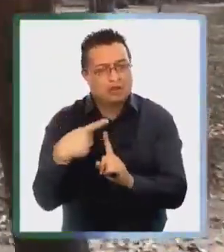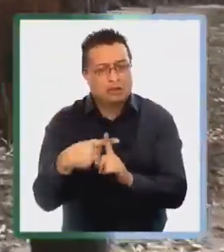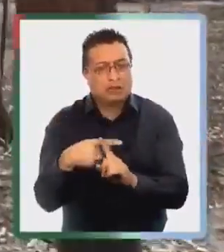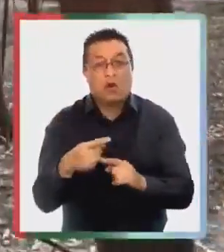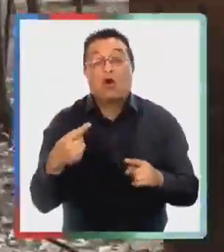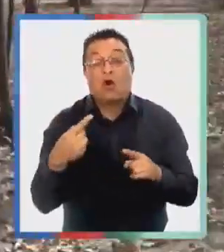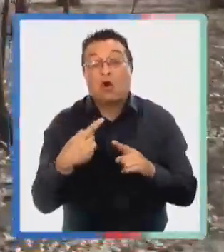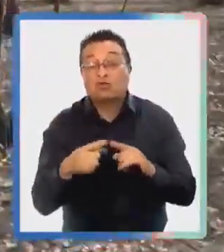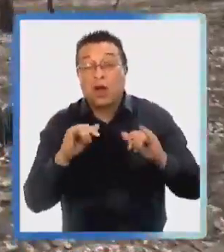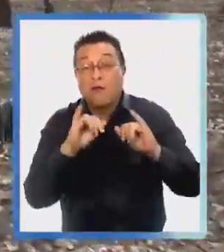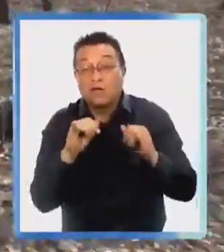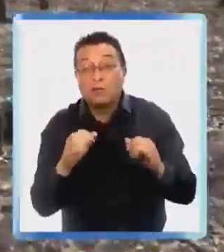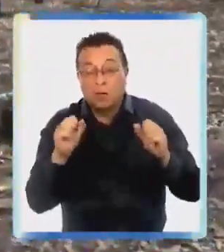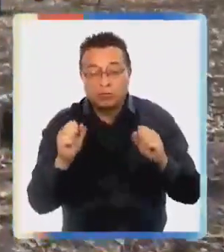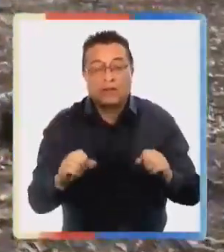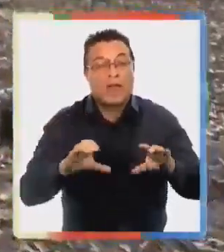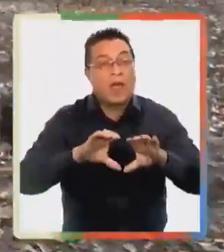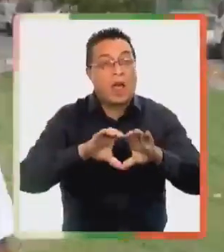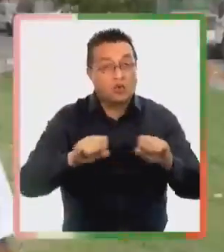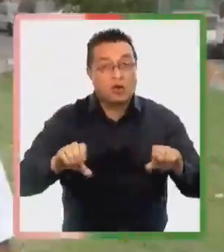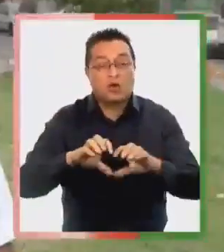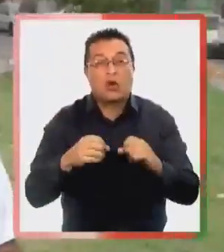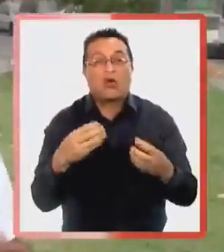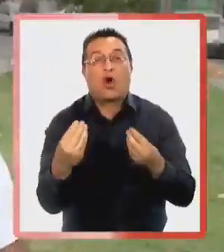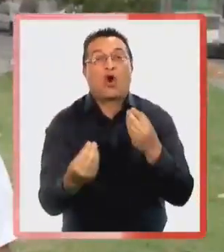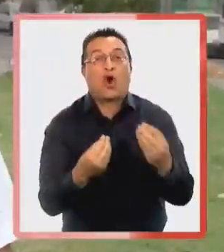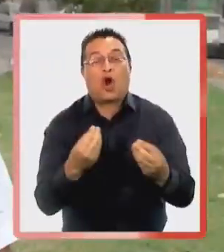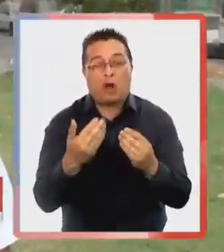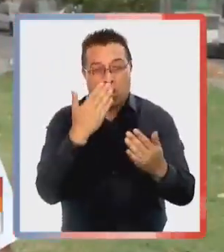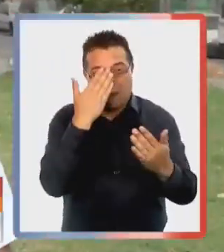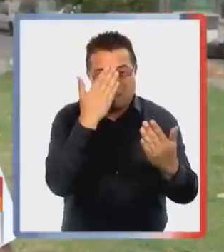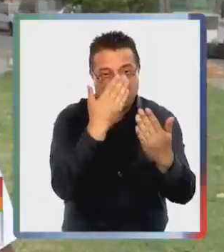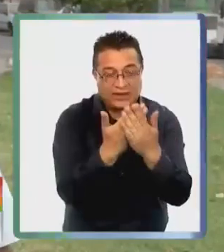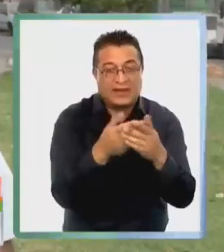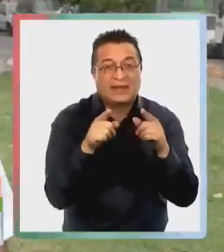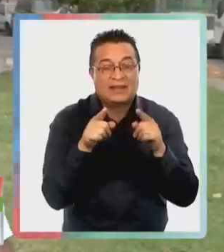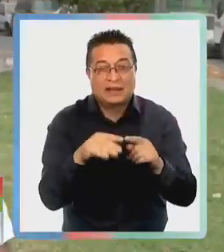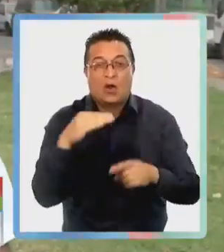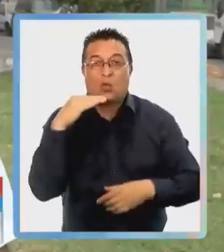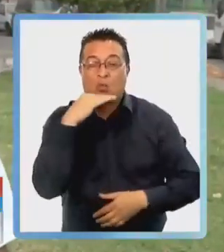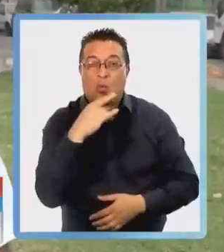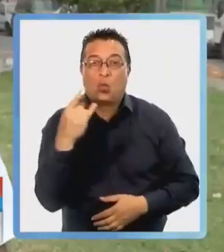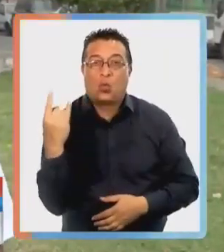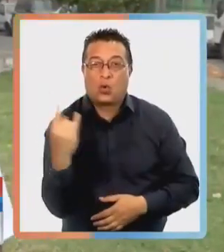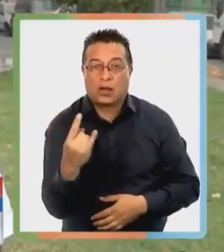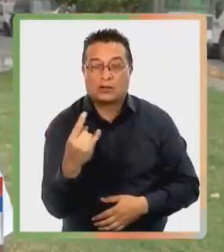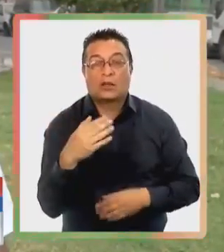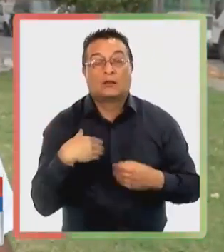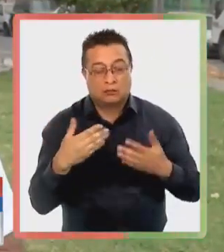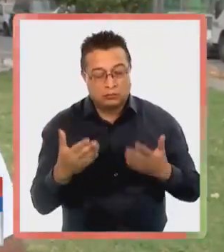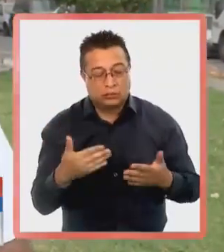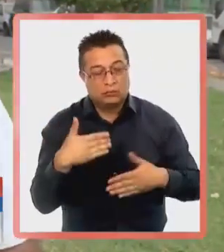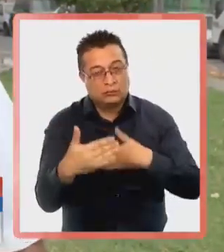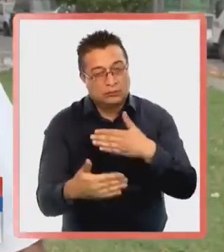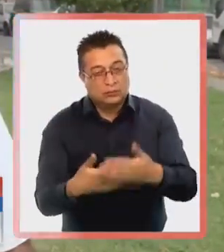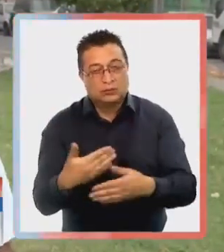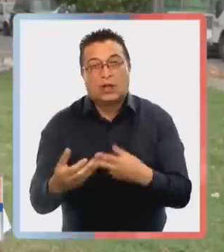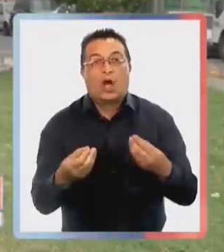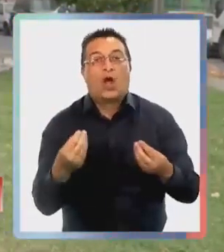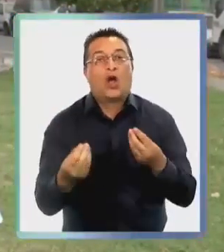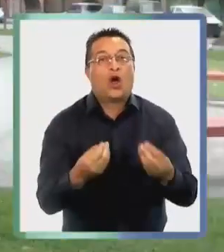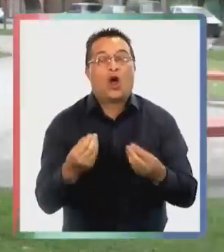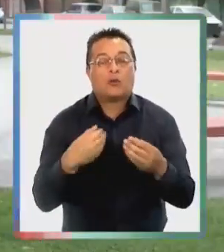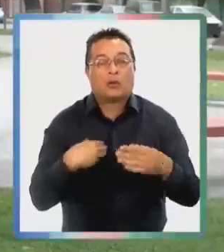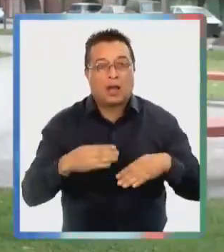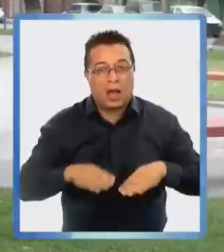ponernos de acuerdo cómo enfrentar esta emergencia y principalmente lo que tiene que ver cómo apoyamos y